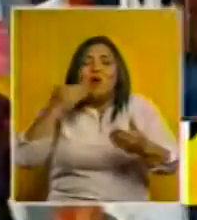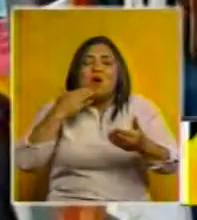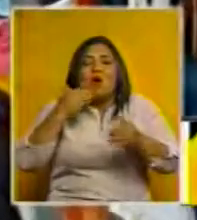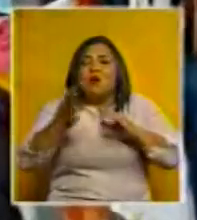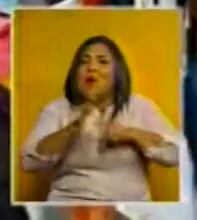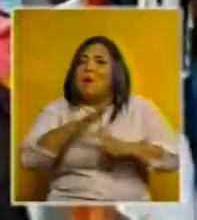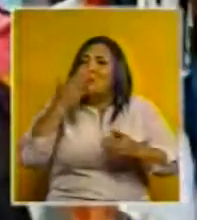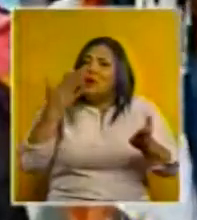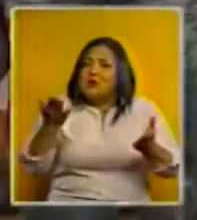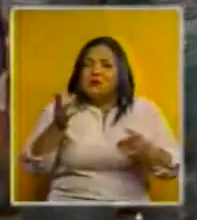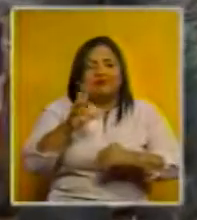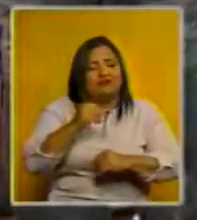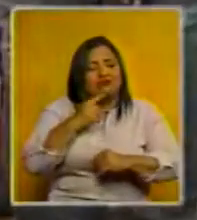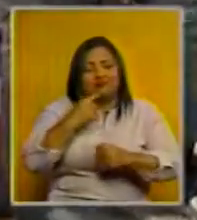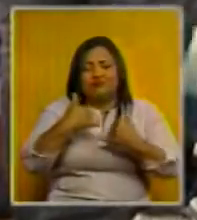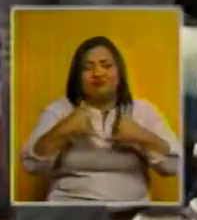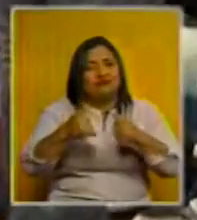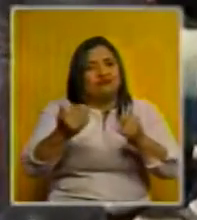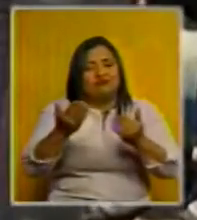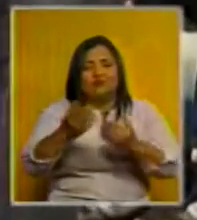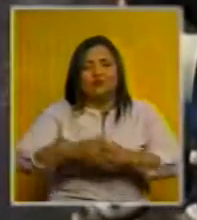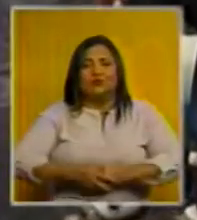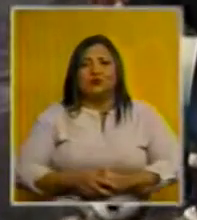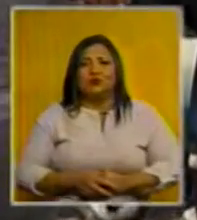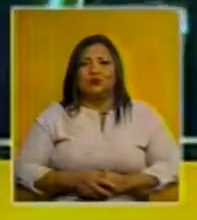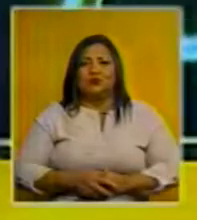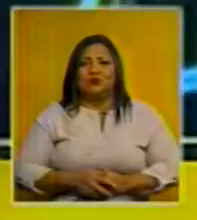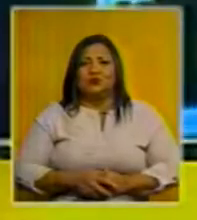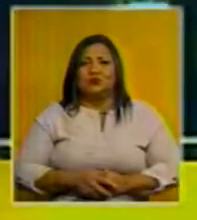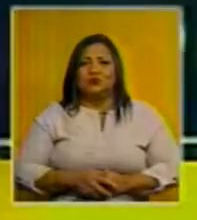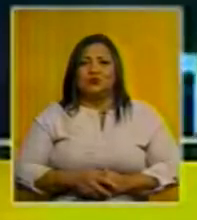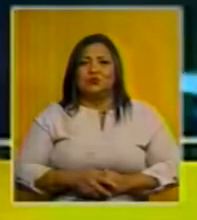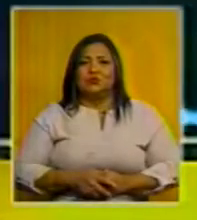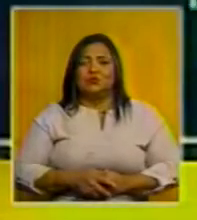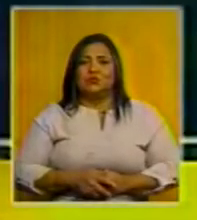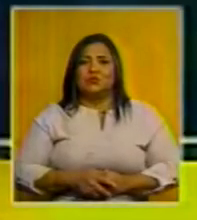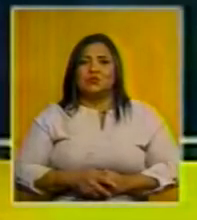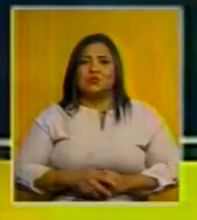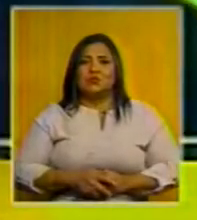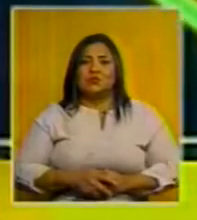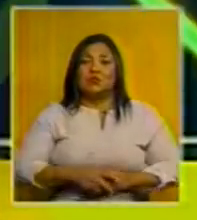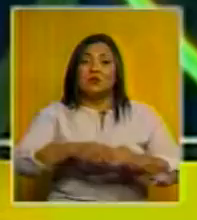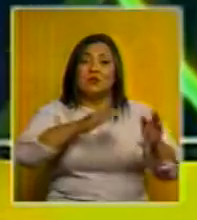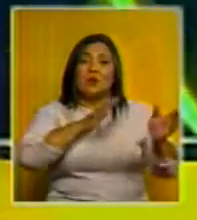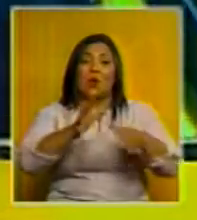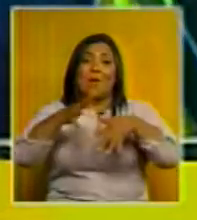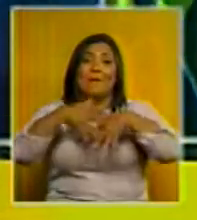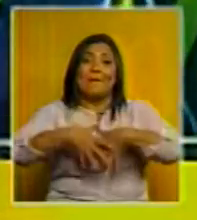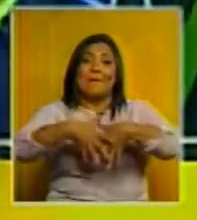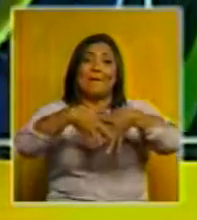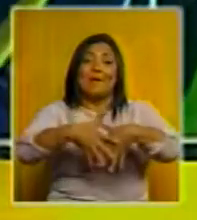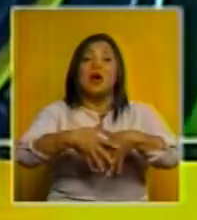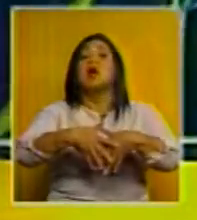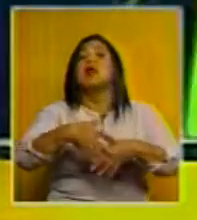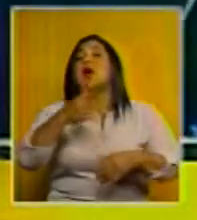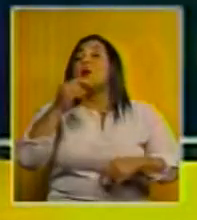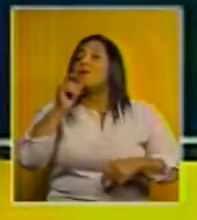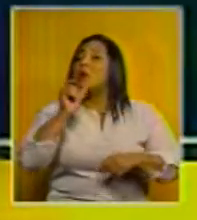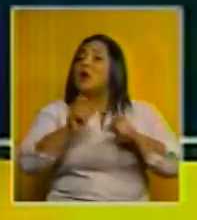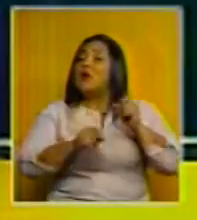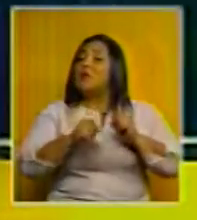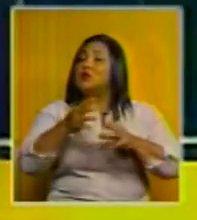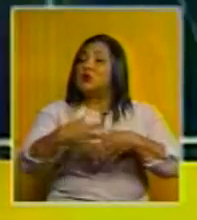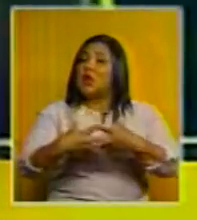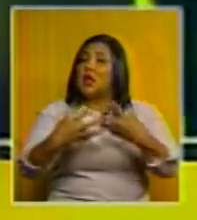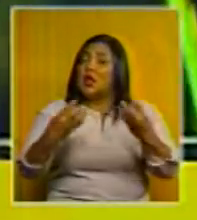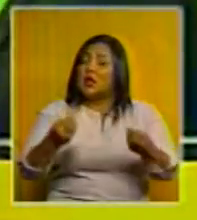marginación. Adriana Méndez, Noticiero 1. Y una marcha por las personas desaparecidas